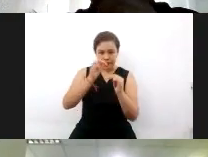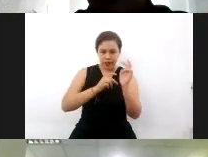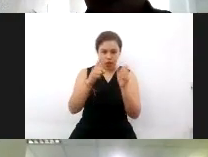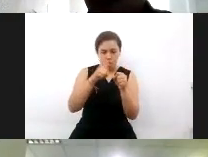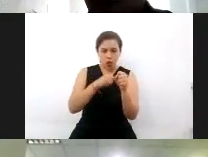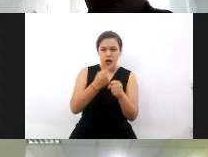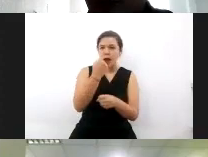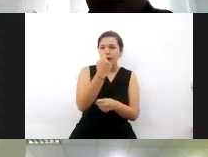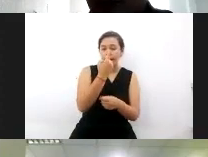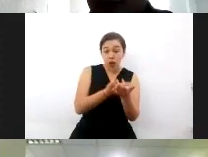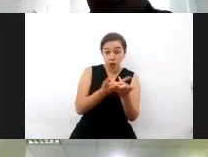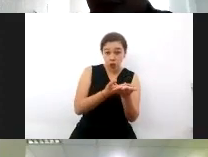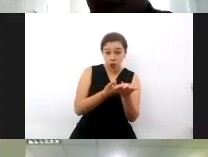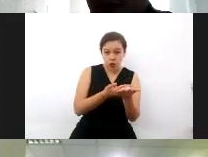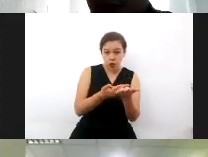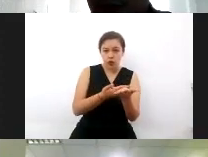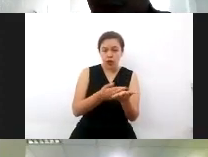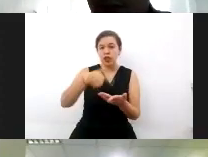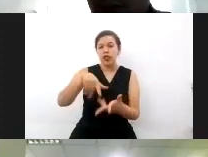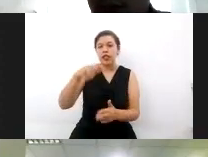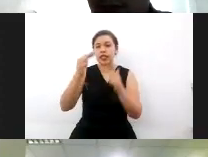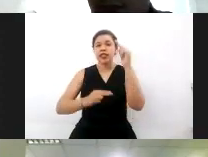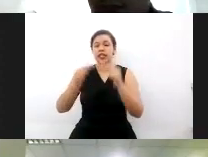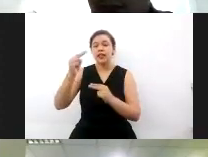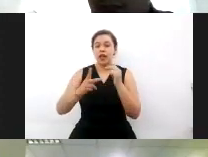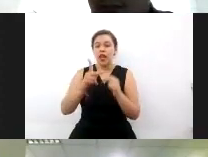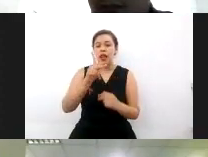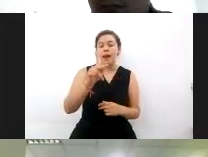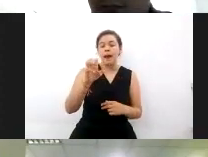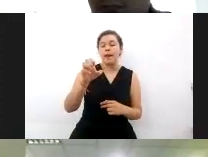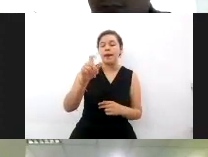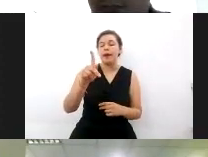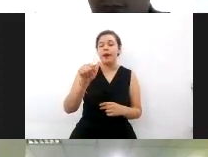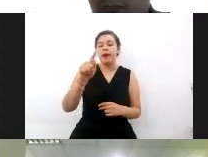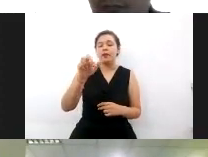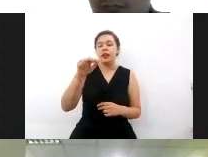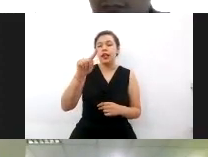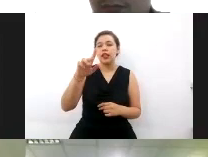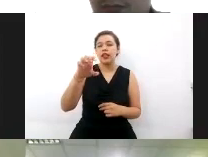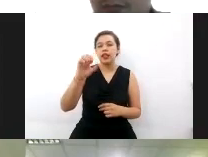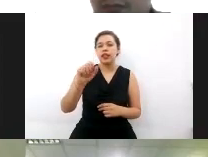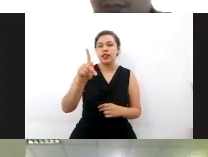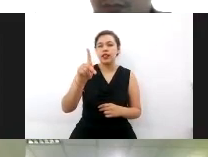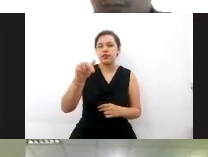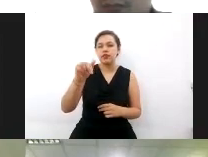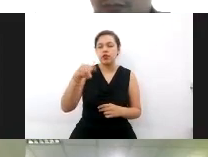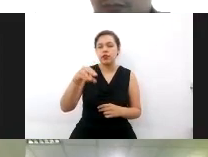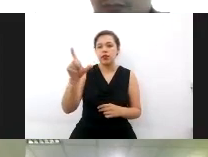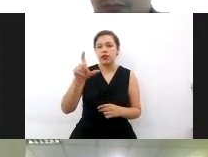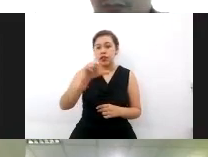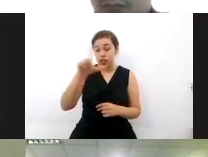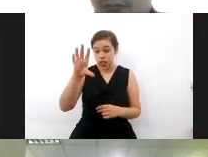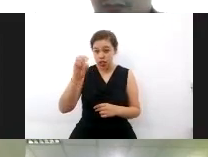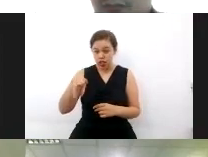rosas, en los que les va a indicar la cantidad de partes por millón que tiene el agua. Las cantidades que pide